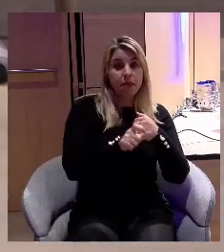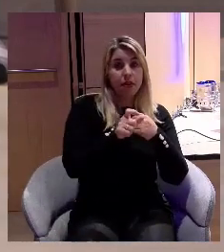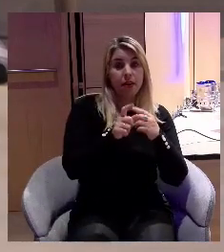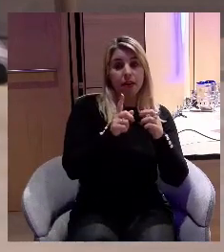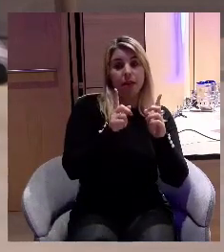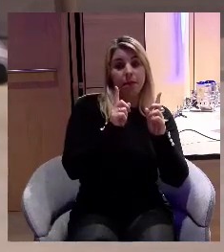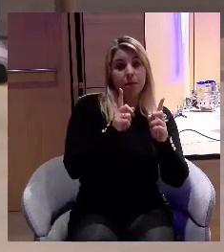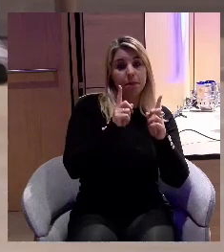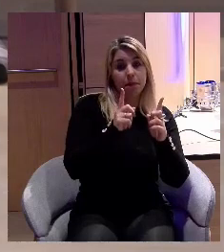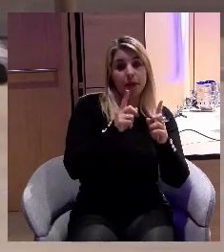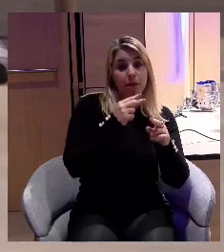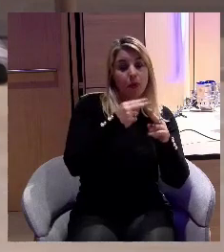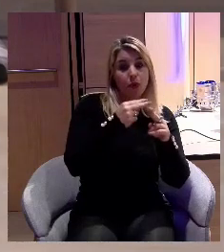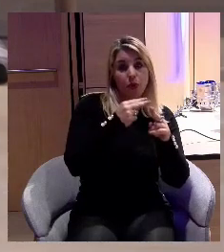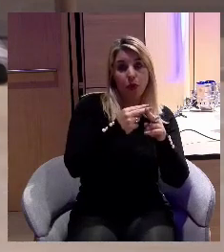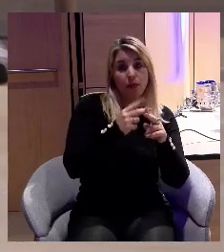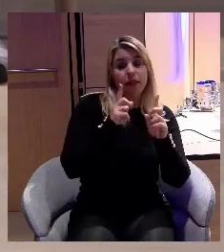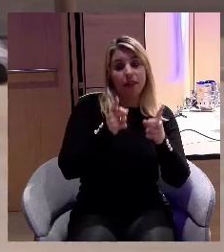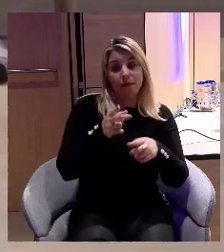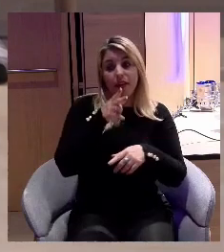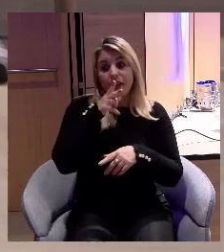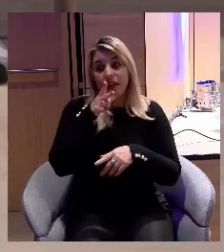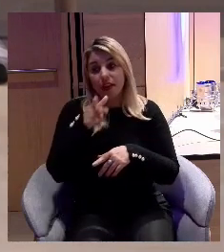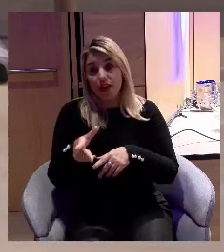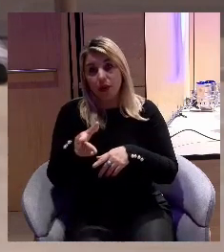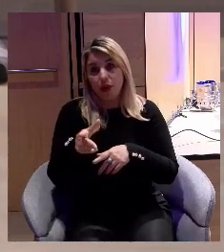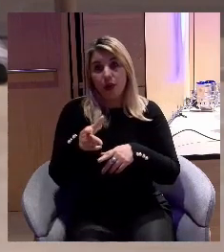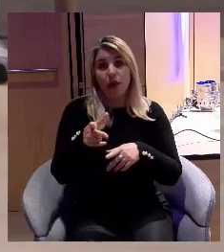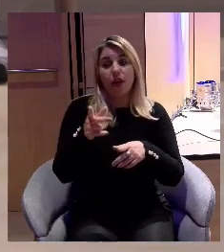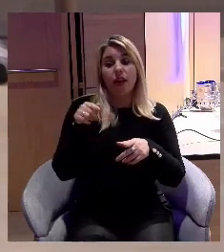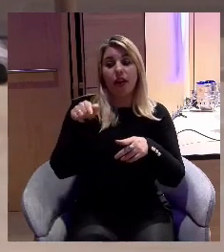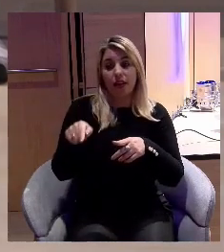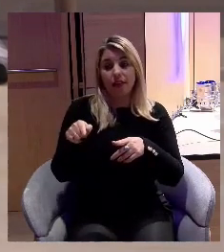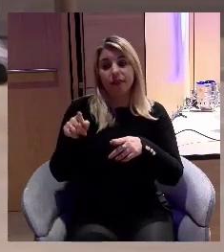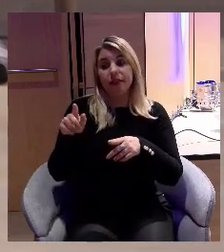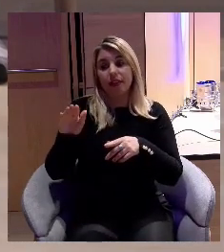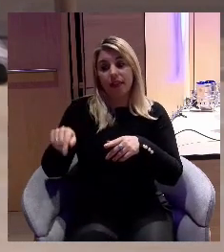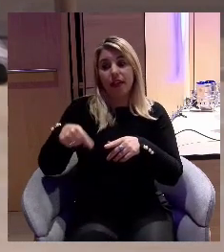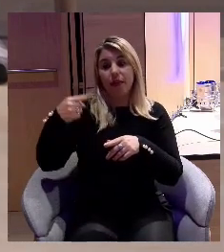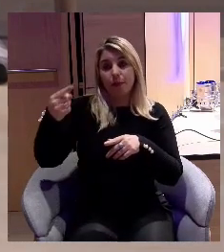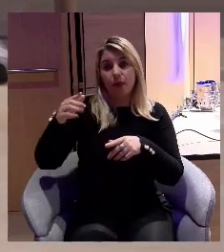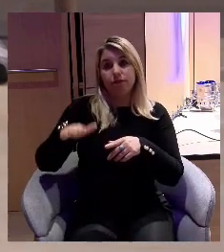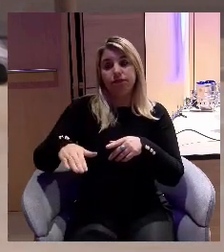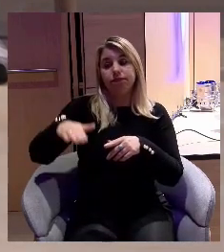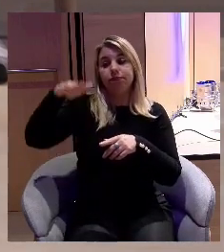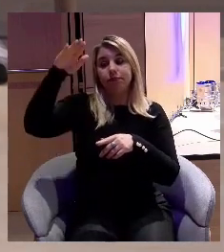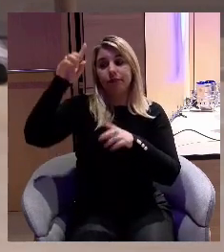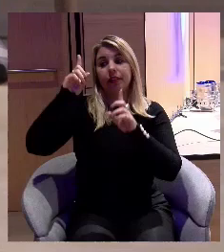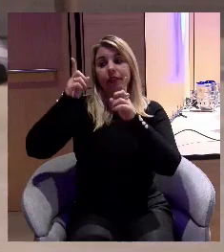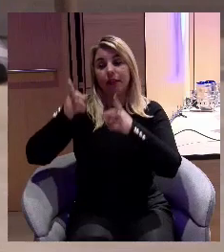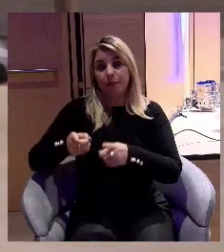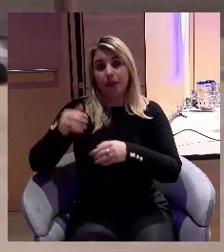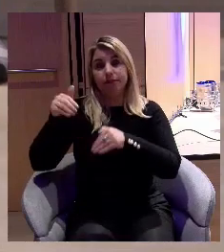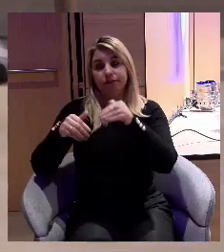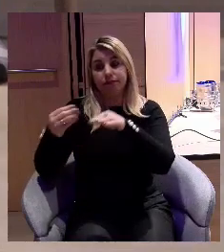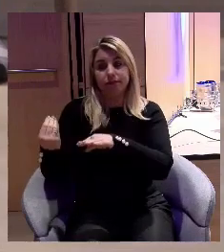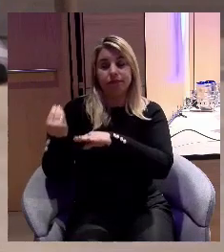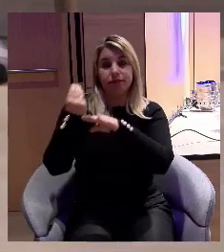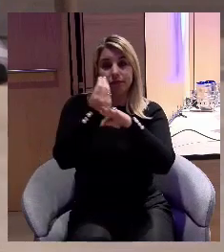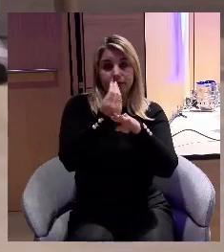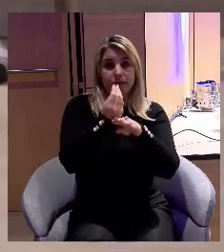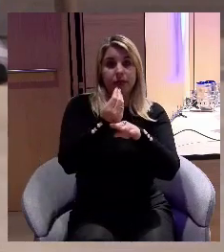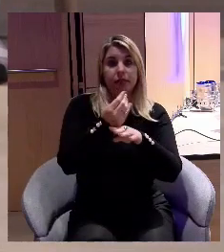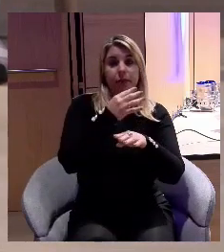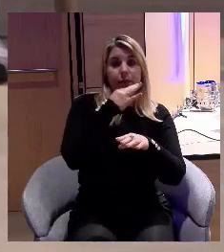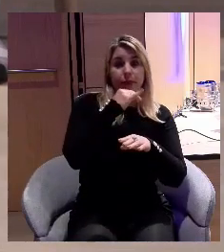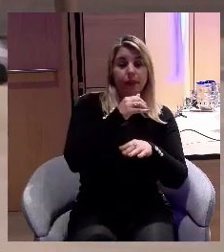nombre a sus hijos varones y en general se candidatean también. Entonces tenemos, en Argentina por ejemplo hay Federicos